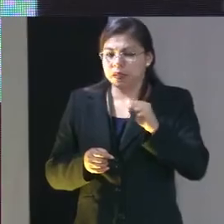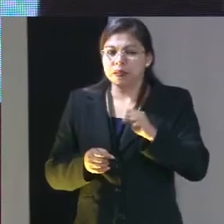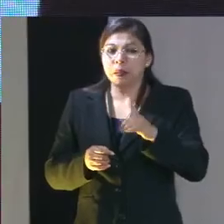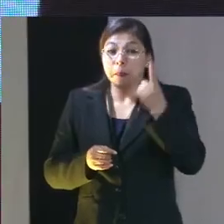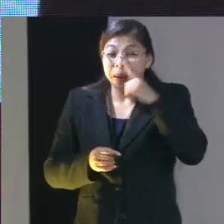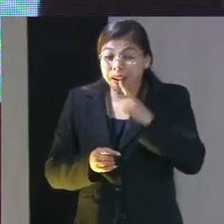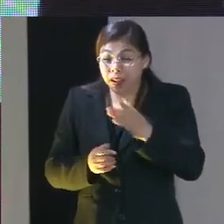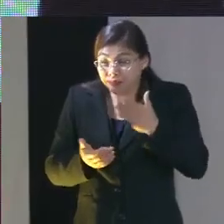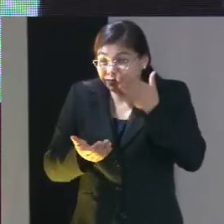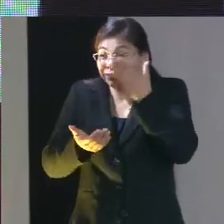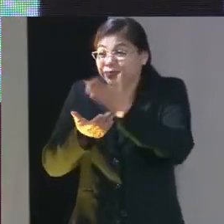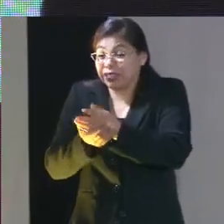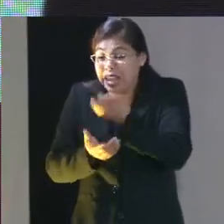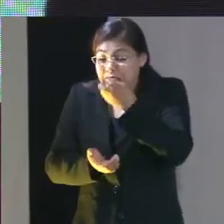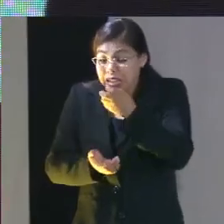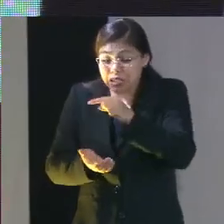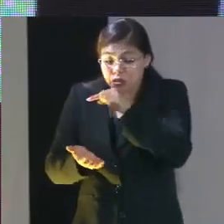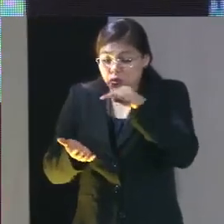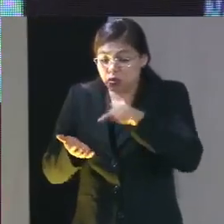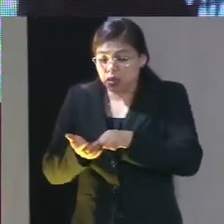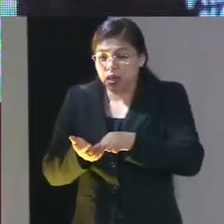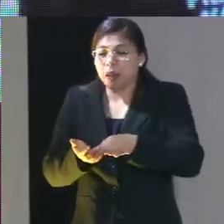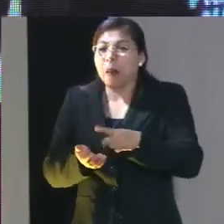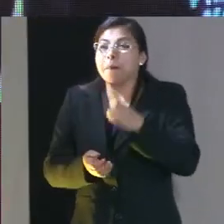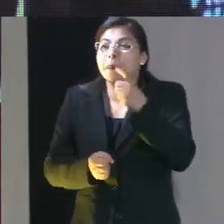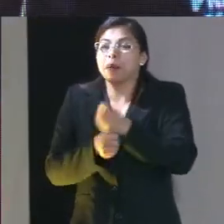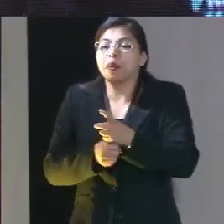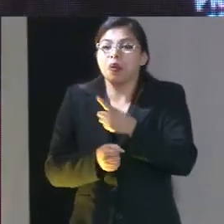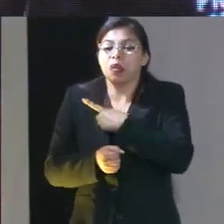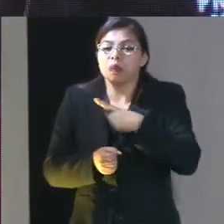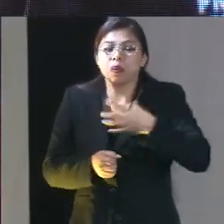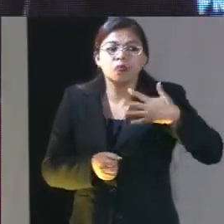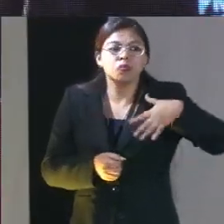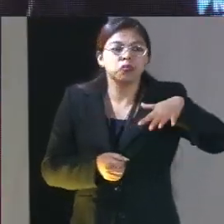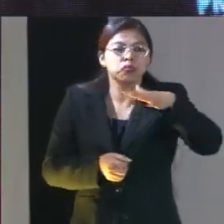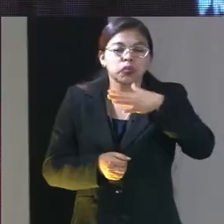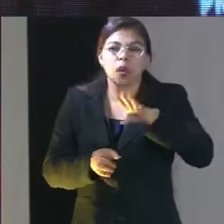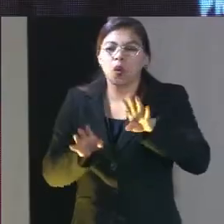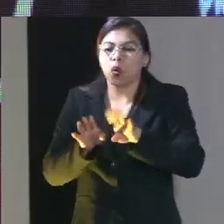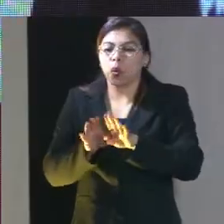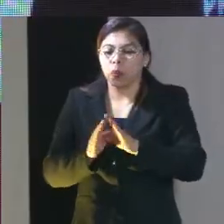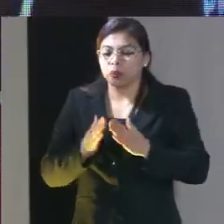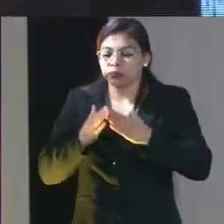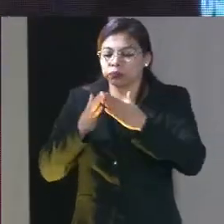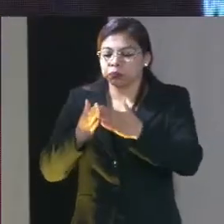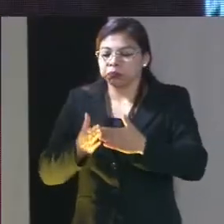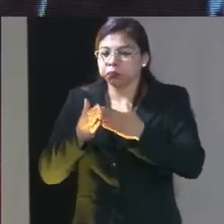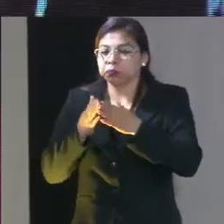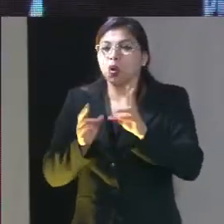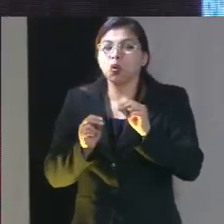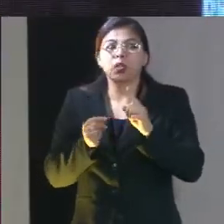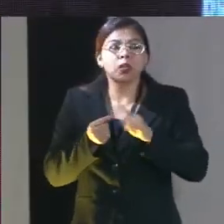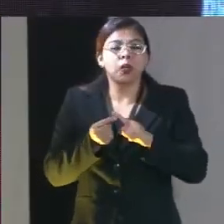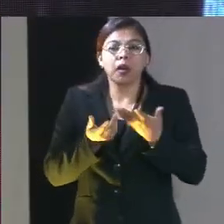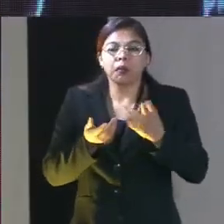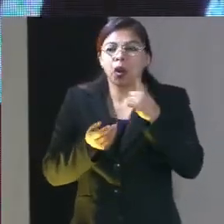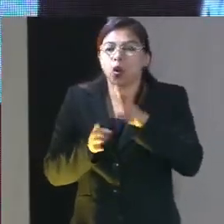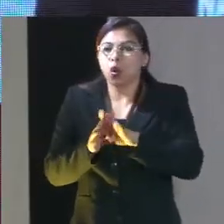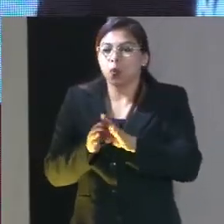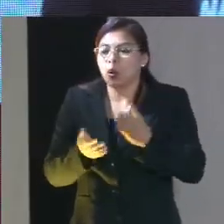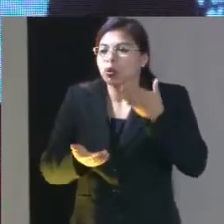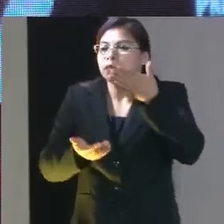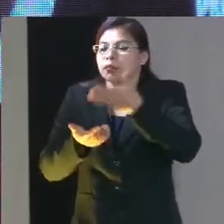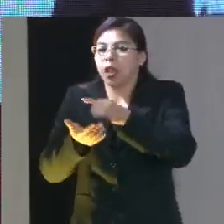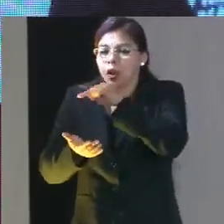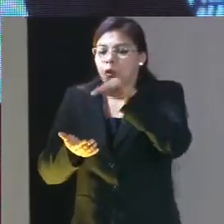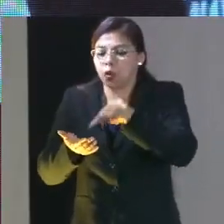ahí, primero hay que buscar dónde desembarcar una flota, en donde no hay puertos, donde no hay ríos navegables,